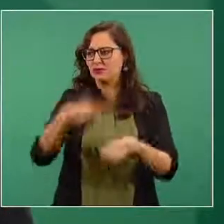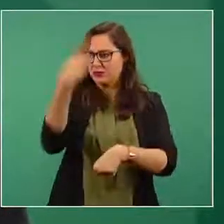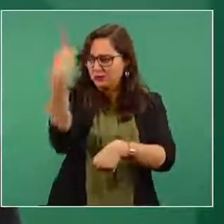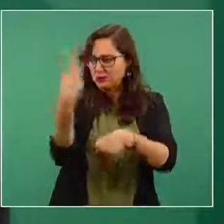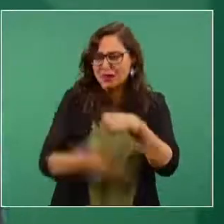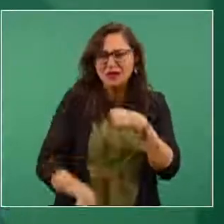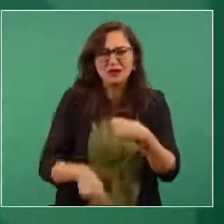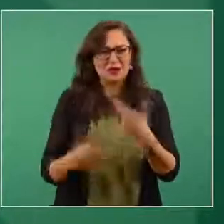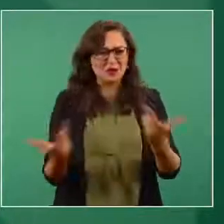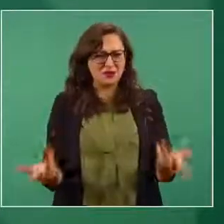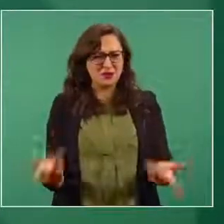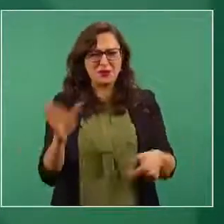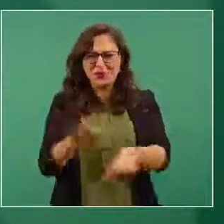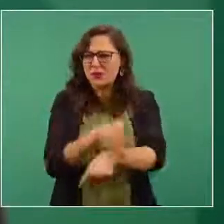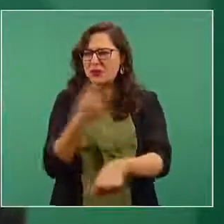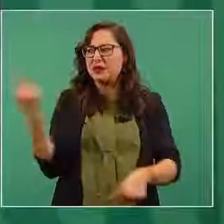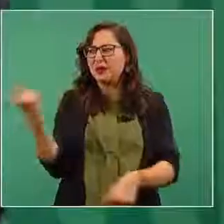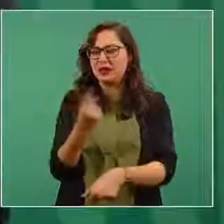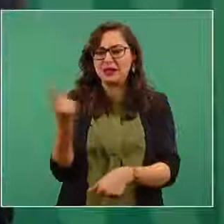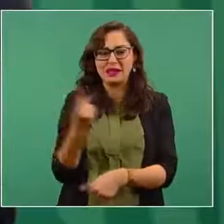Entonces tenemos que buscar